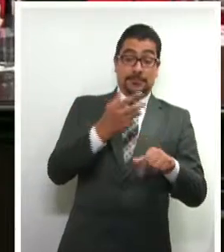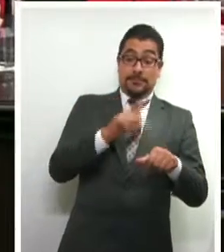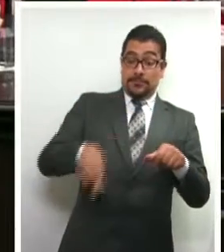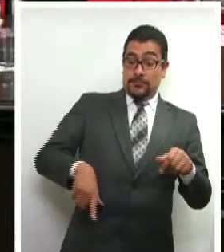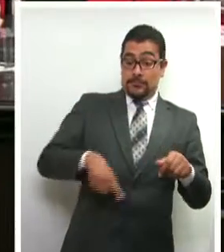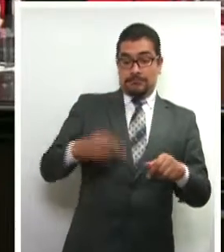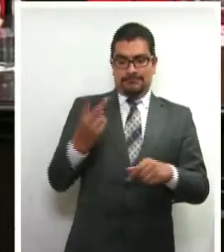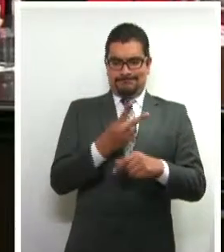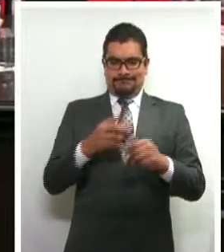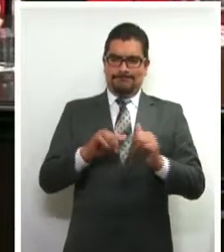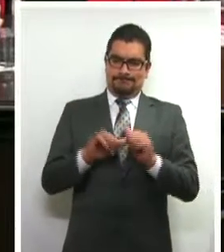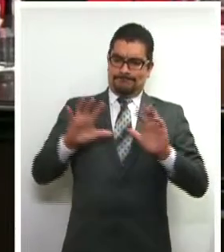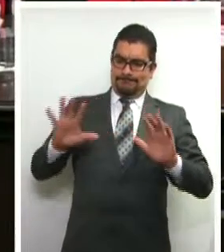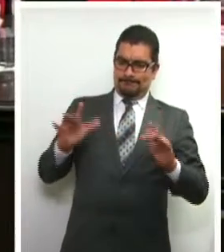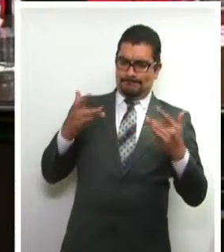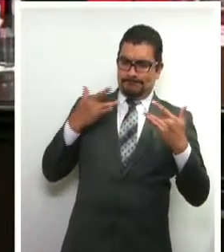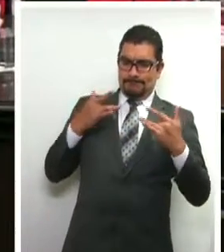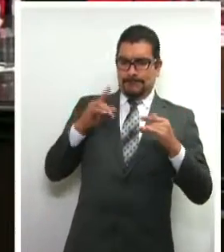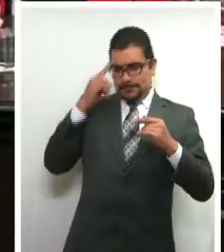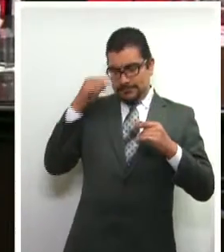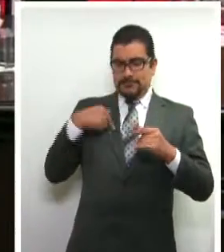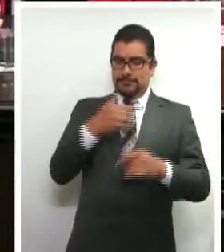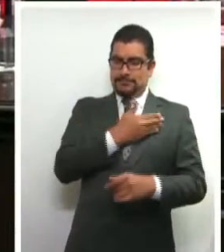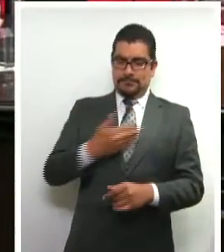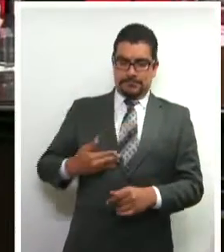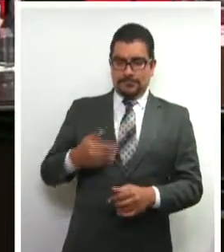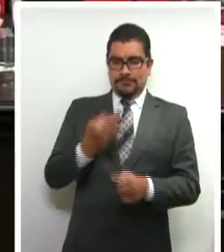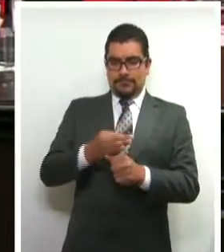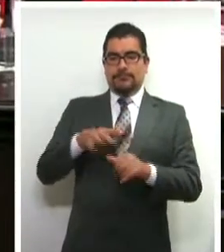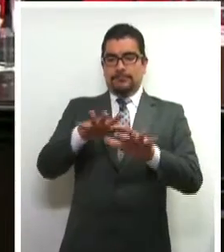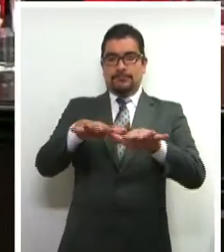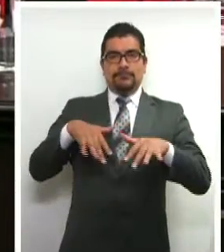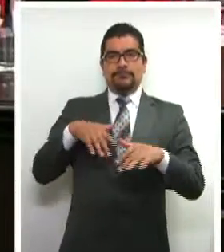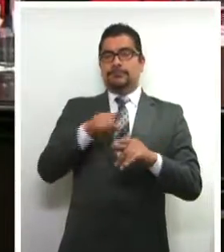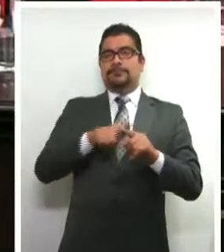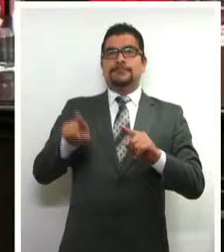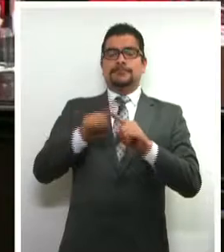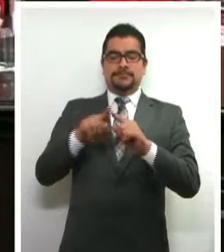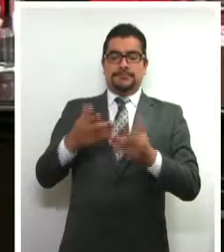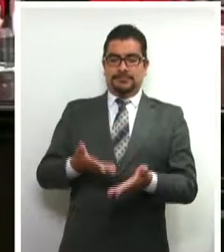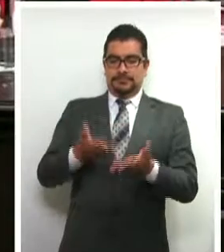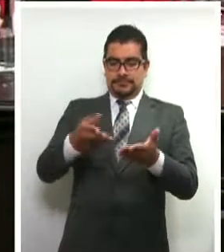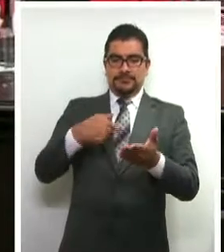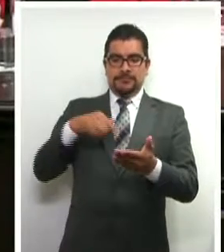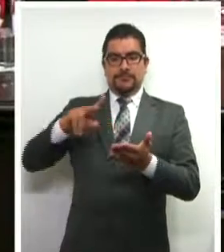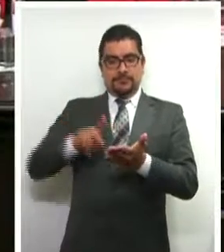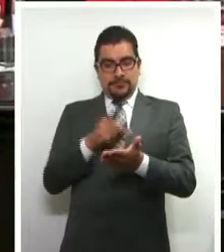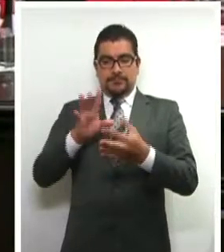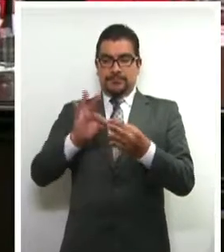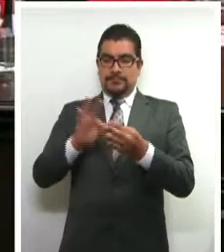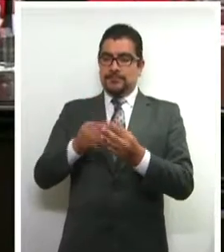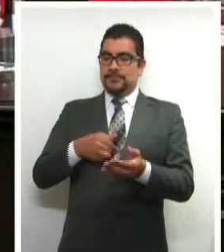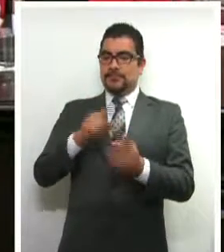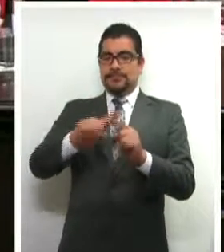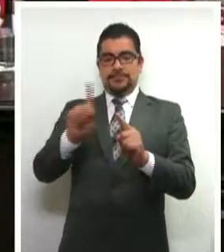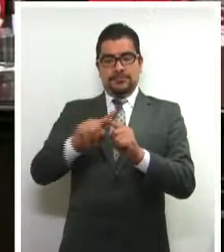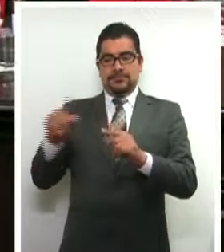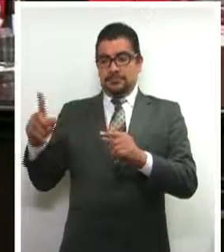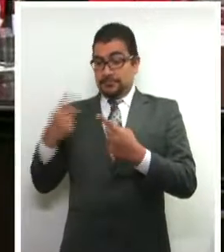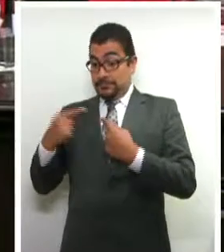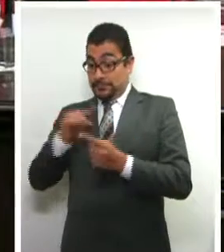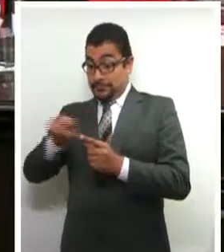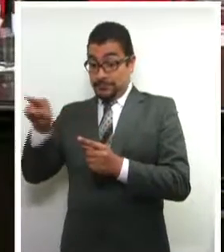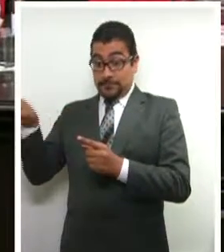estoy impedido en mi carácter de presidente de esta Asamblea Constituyente a reconvenir a cualquiera de sus